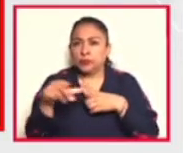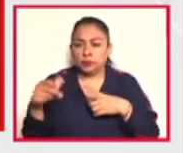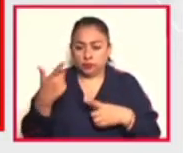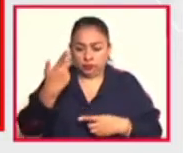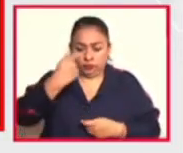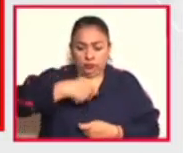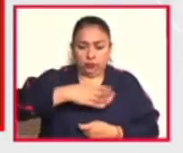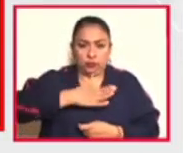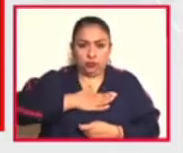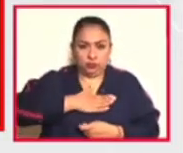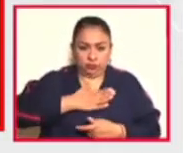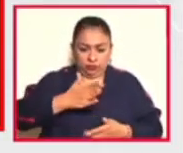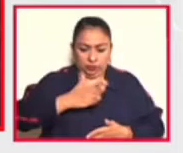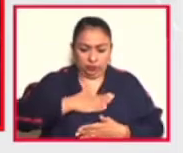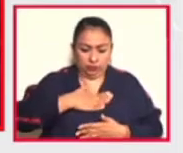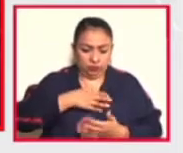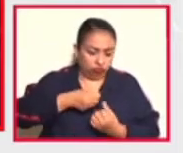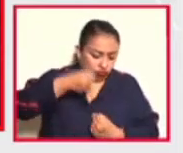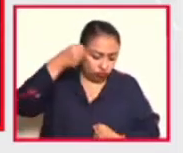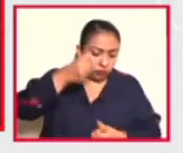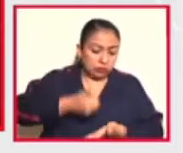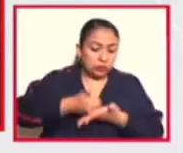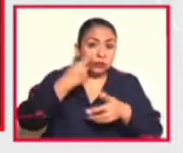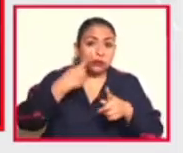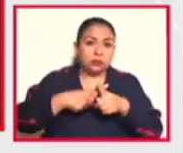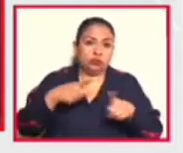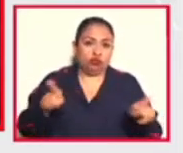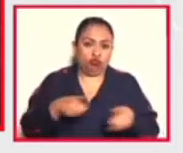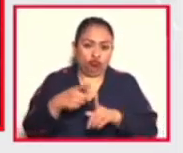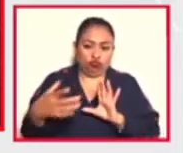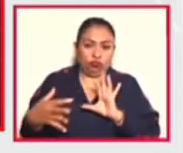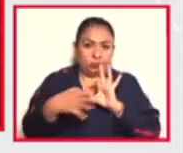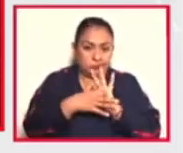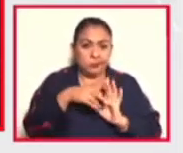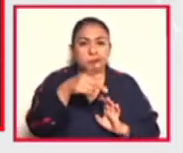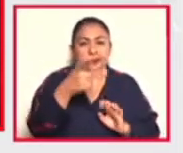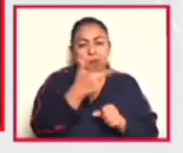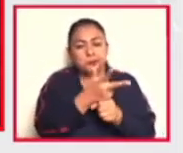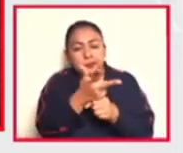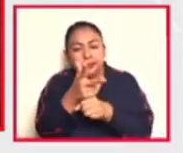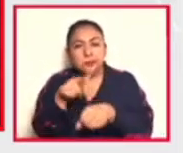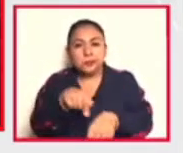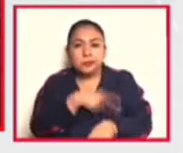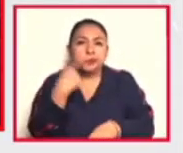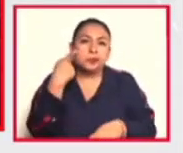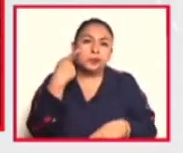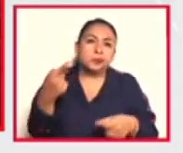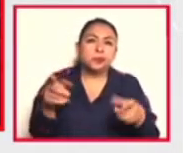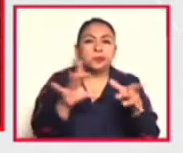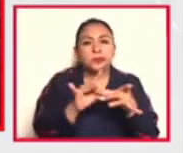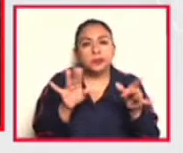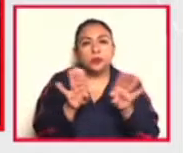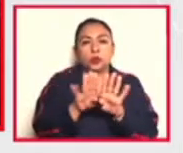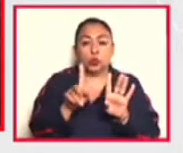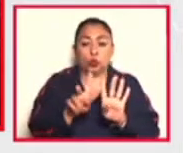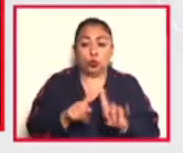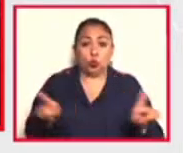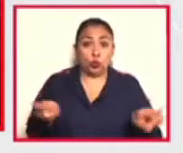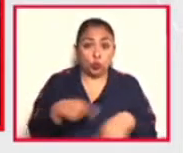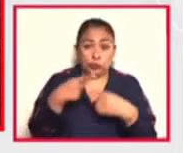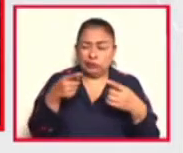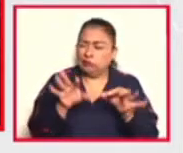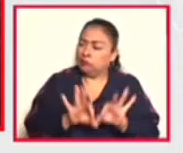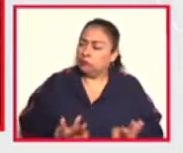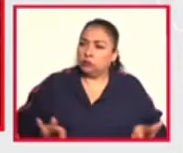propia identidad a través de la música. El largometraje narra cómo la música se convierte en elemento fundamental